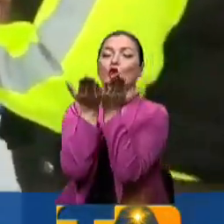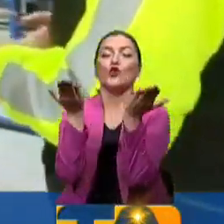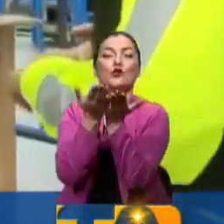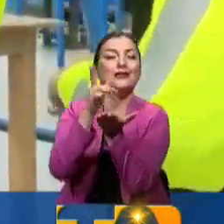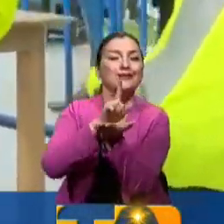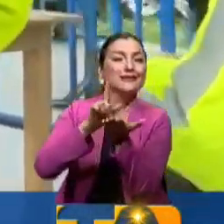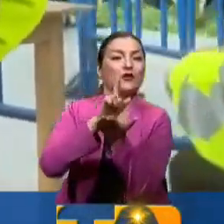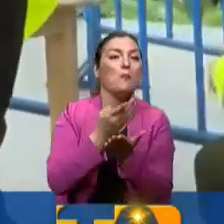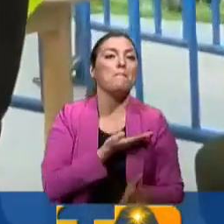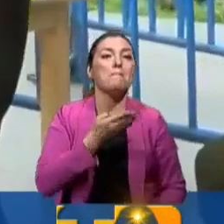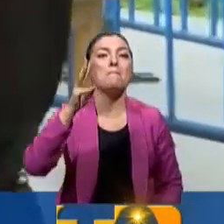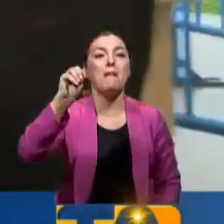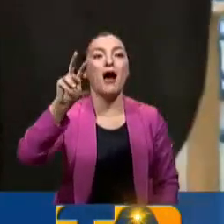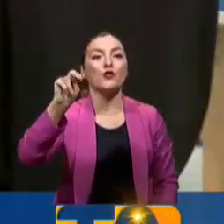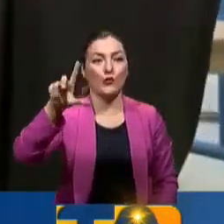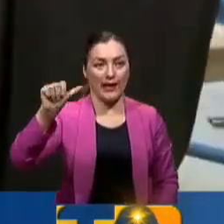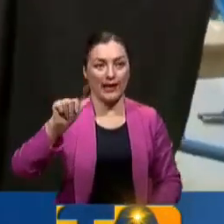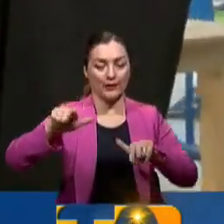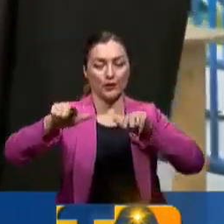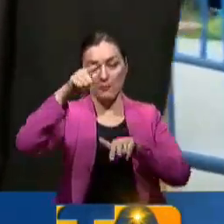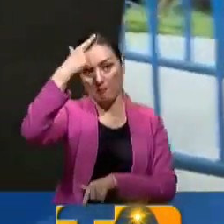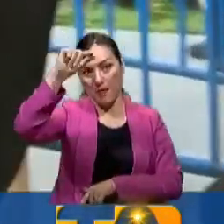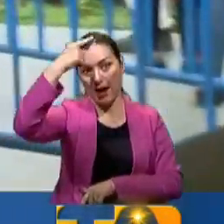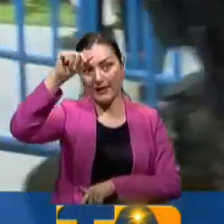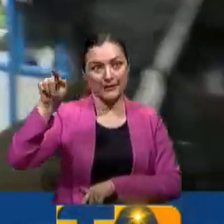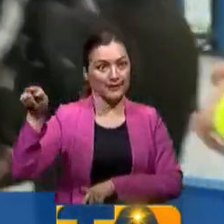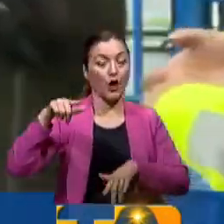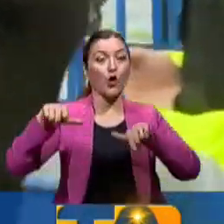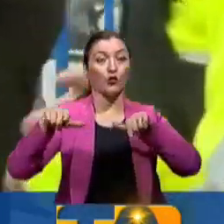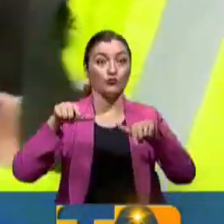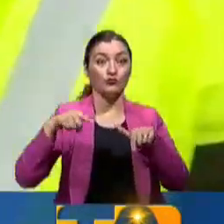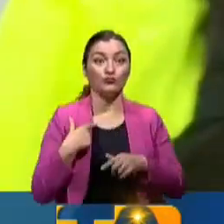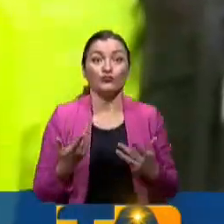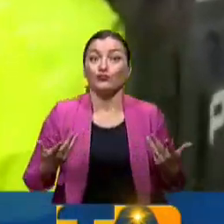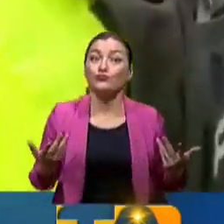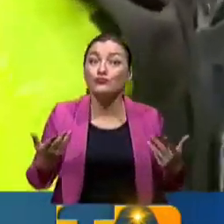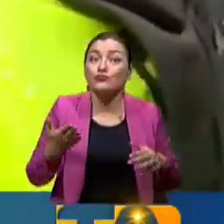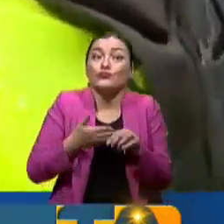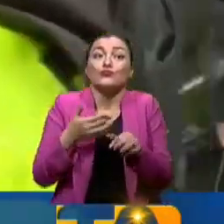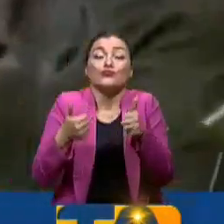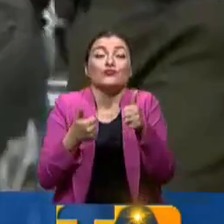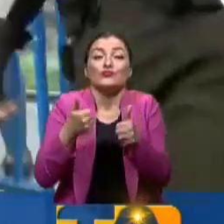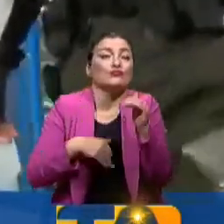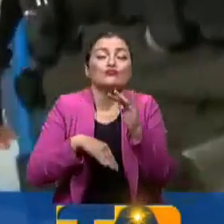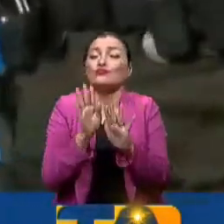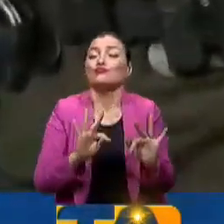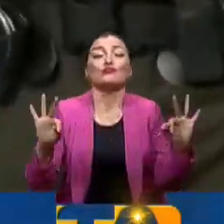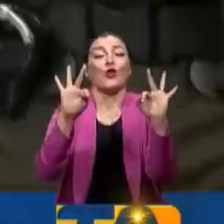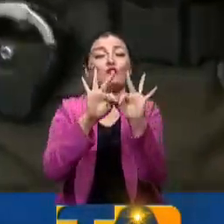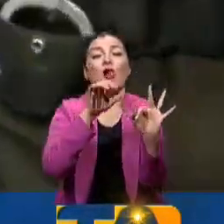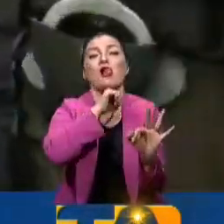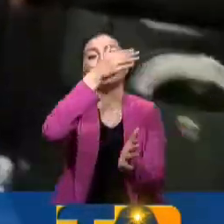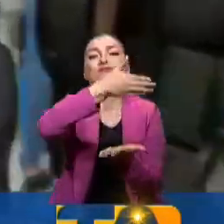Manuela Sáenz. Uno de ellos se realiza aquí en el playón de la Marín y precisamente uno de los objetivos centrales es